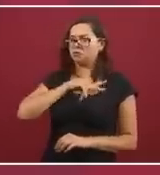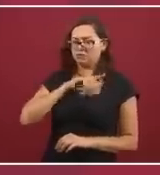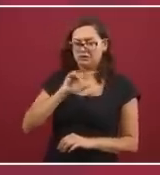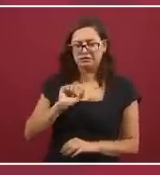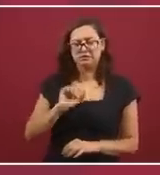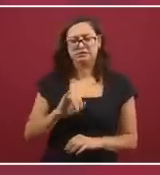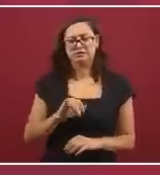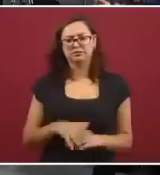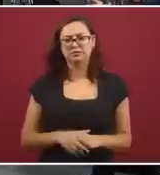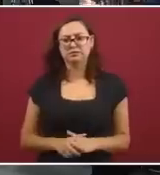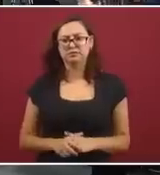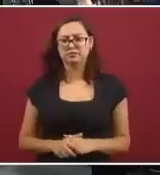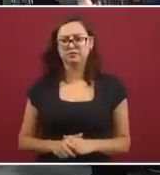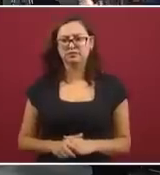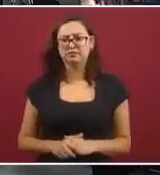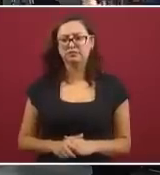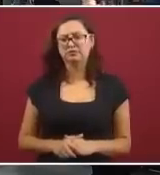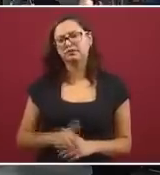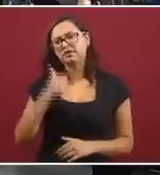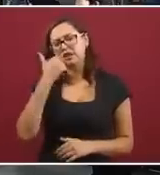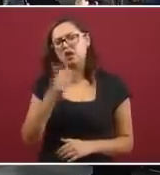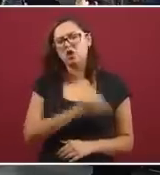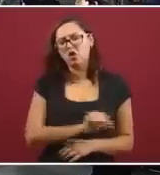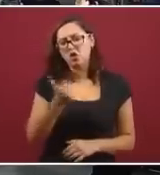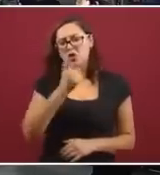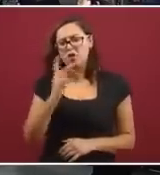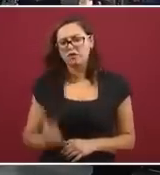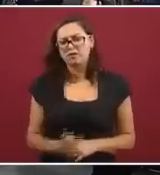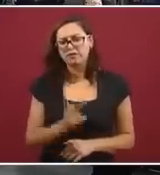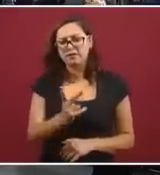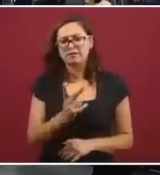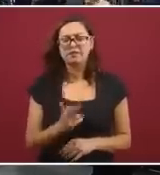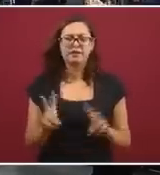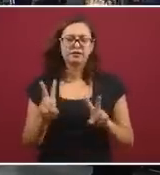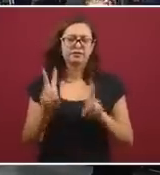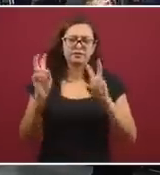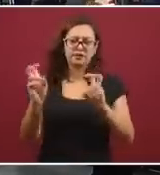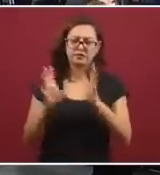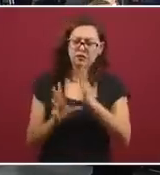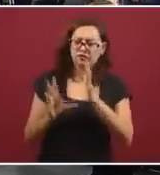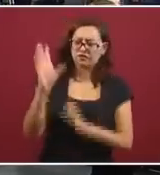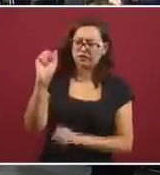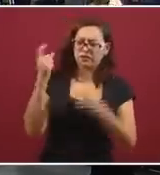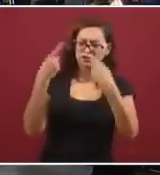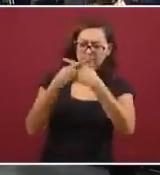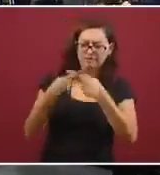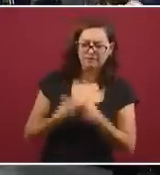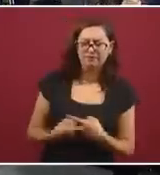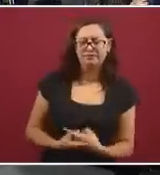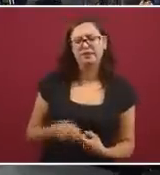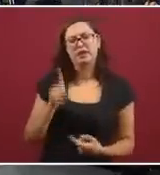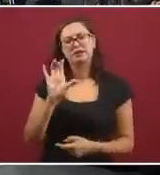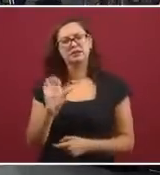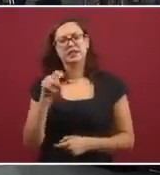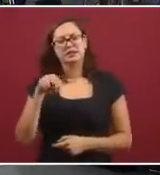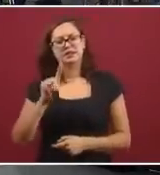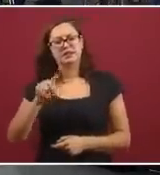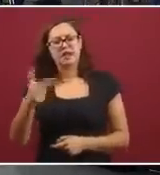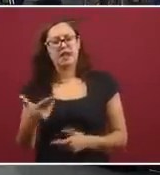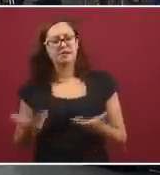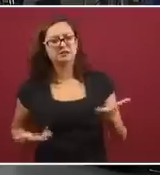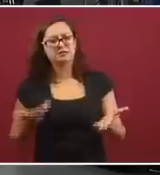básicamente quisiera hacerle otra pregunta sobre las acciones de inconstitucionalidad que la cnh planteó ante la suprema corte de justicia